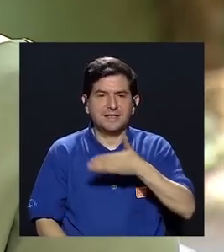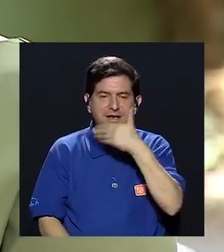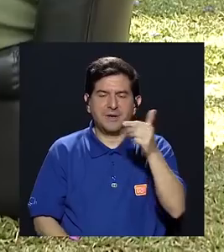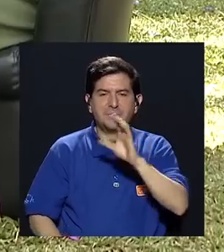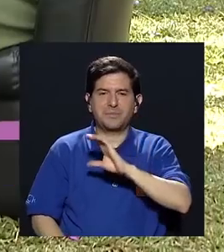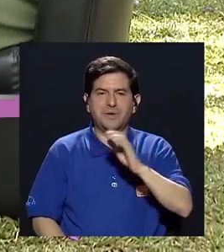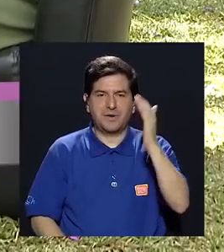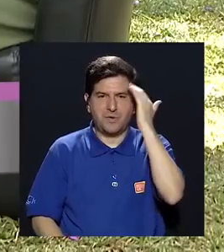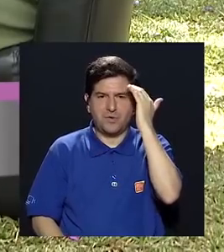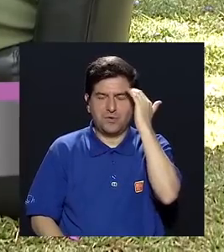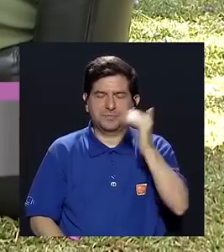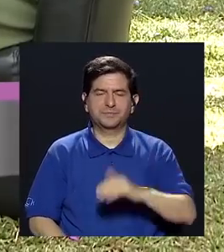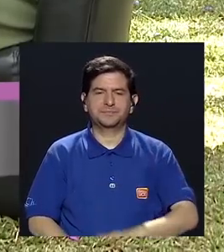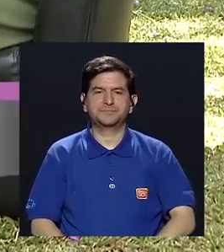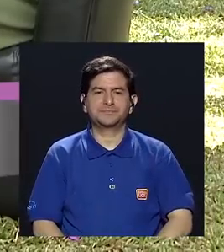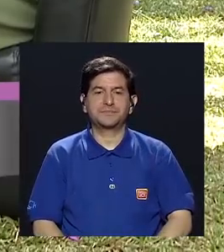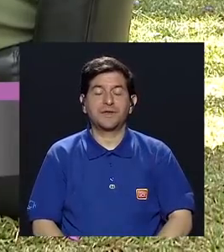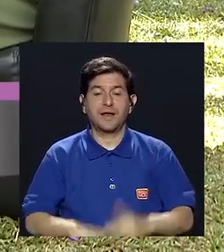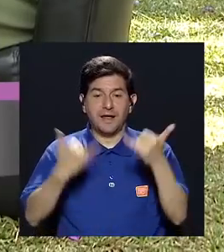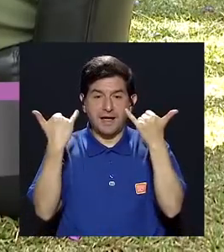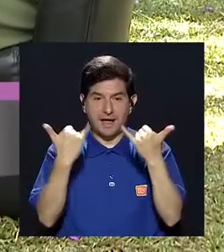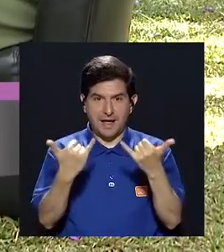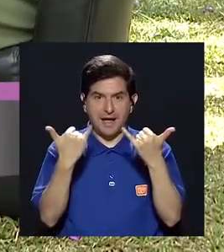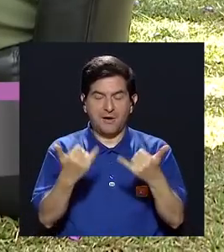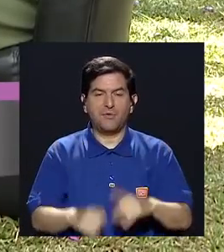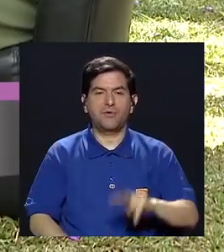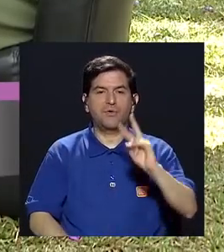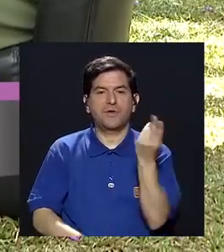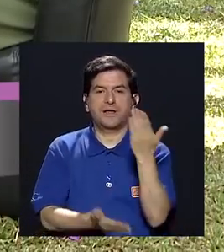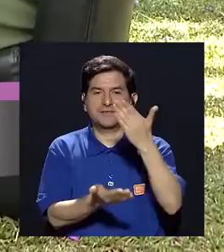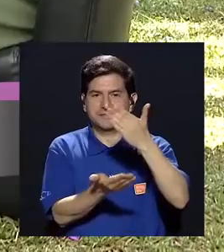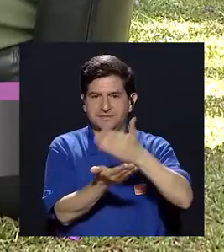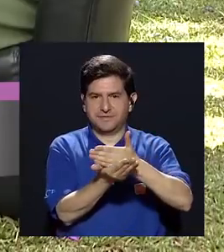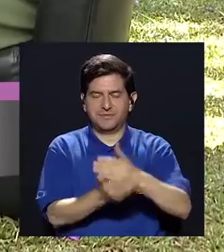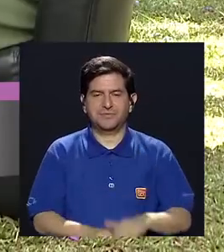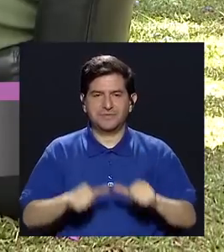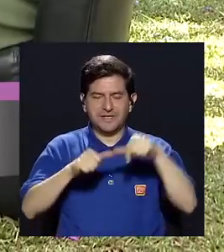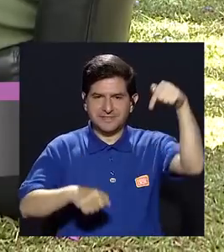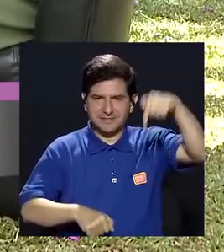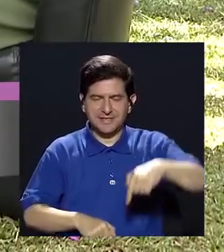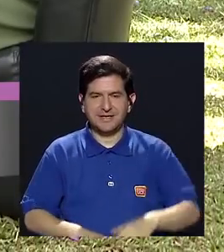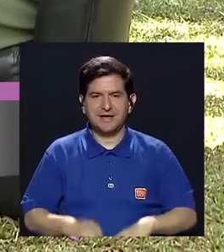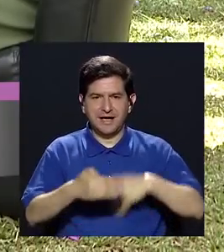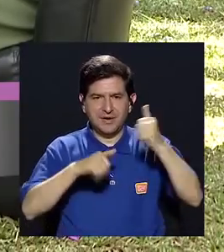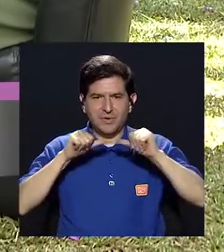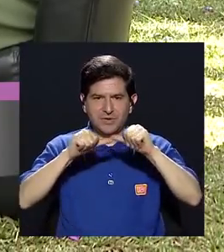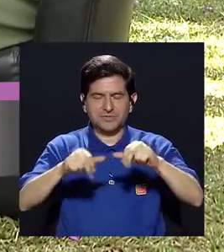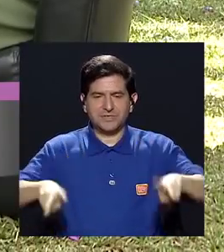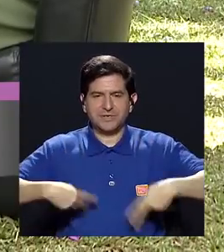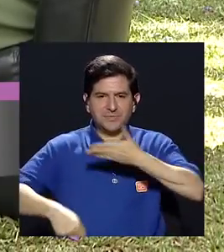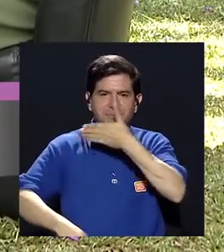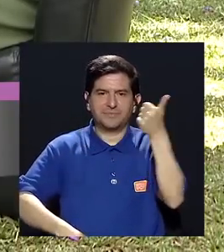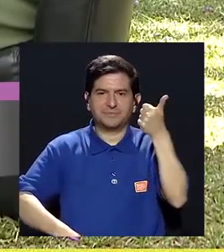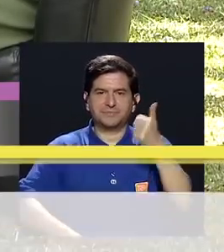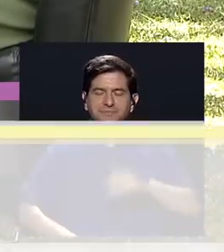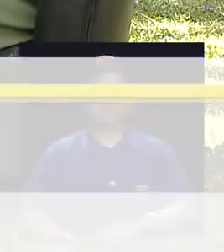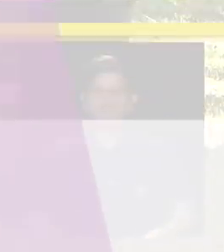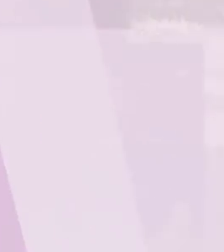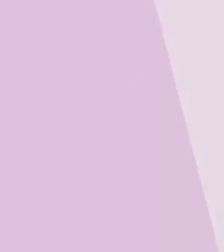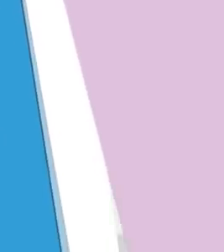mejor conocimiento. Sí. Bueno, es momento de hacer una segunda pausa. Quédese con nosotros, ya regresamos con más de Vivir